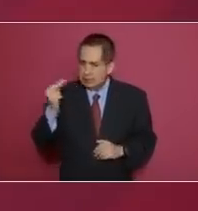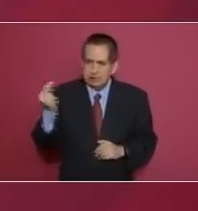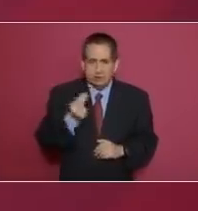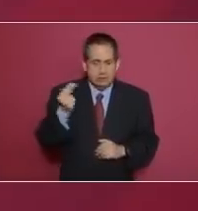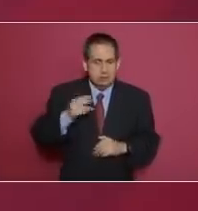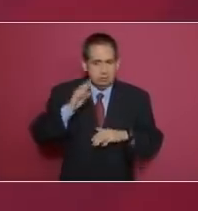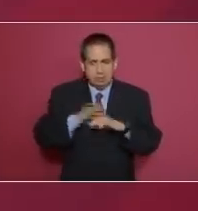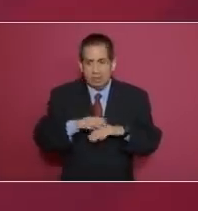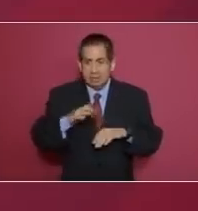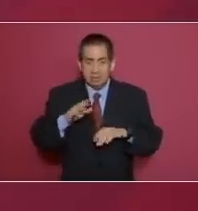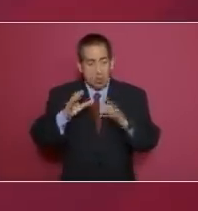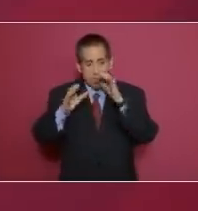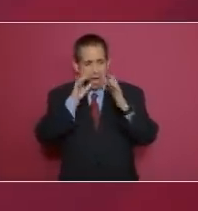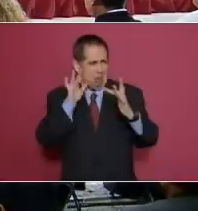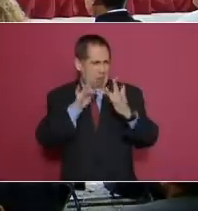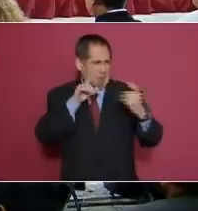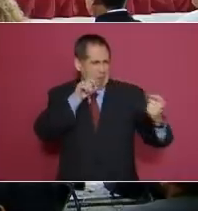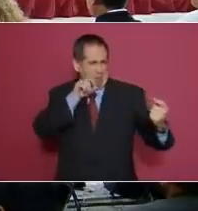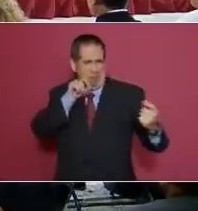necesitamos nosotros la comunicación